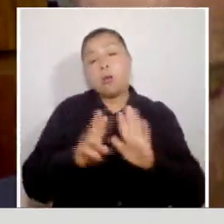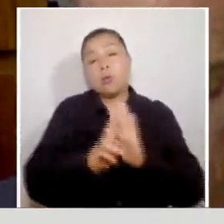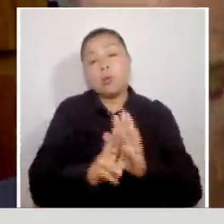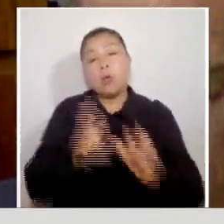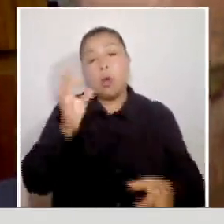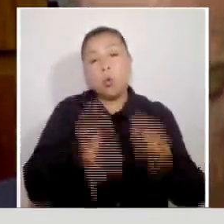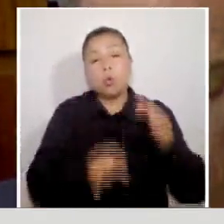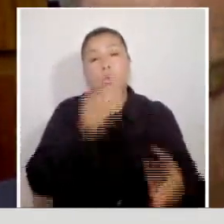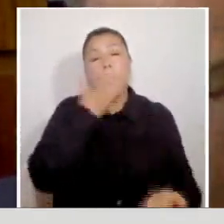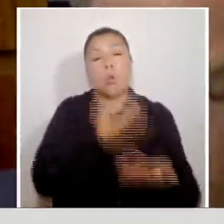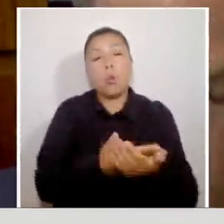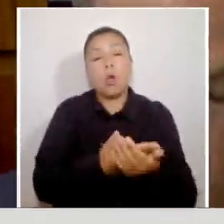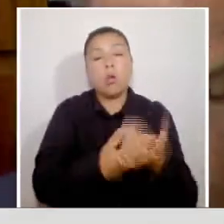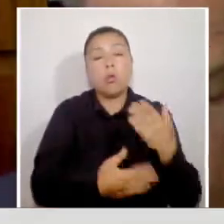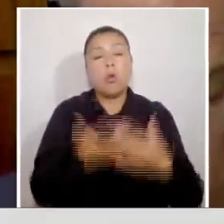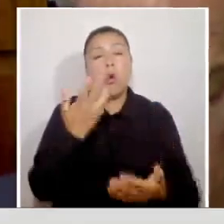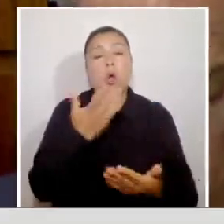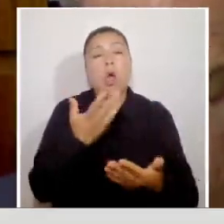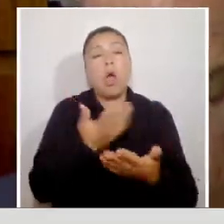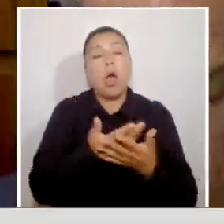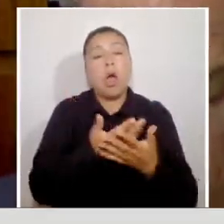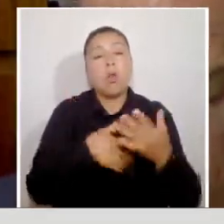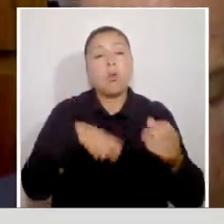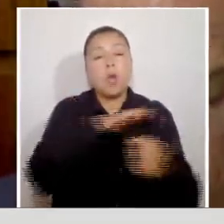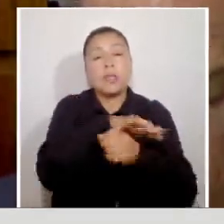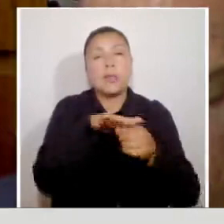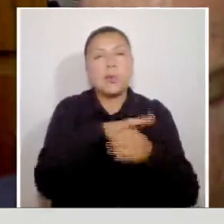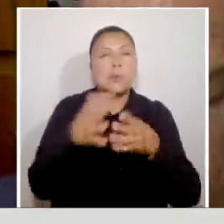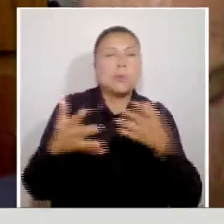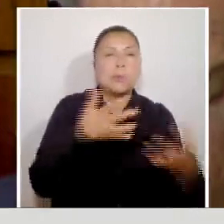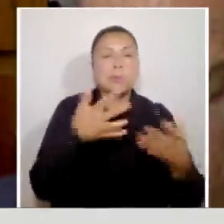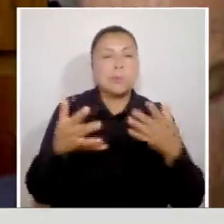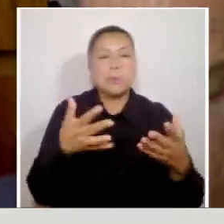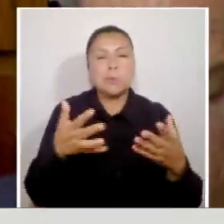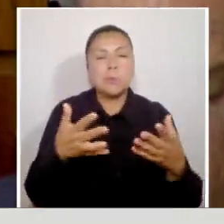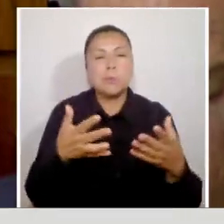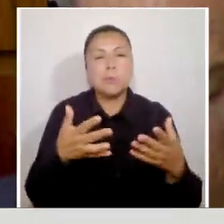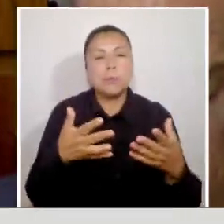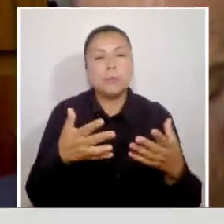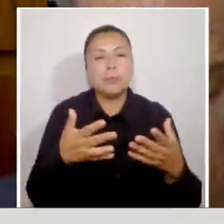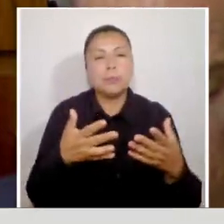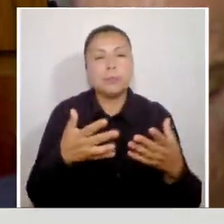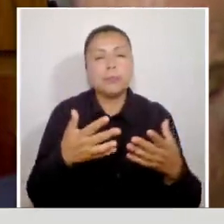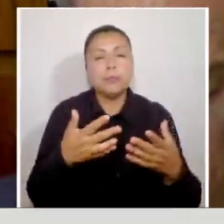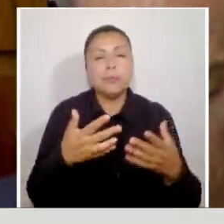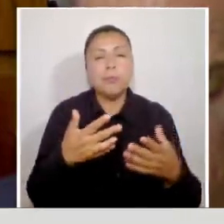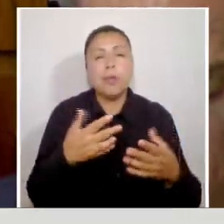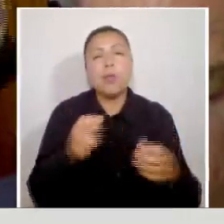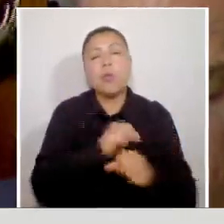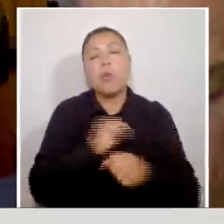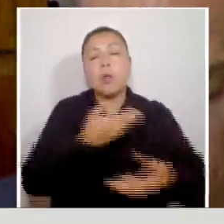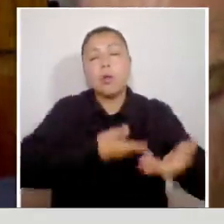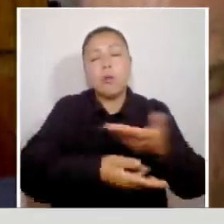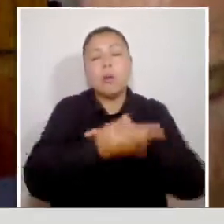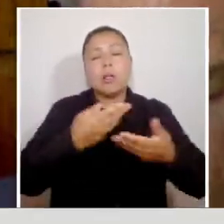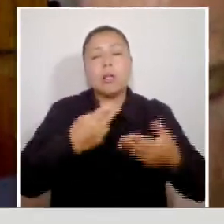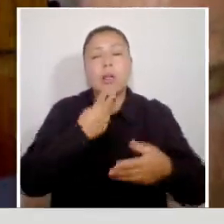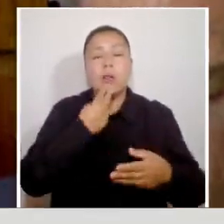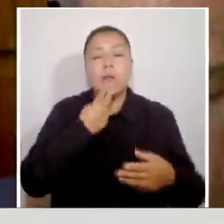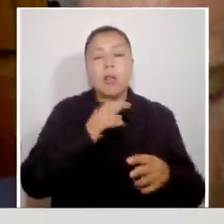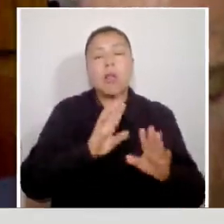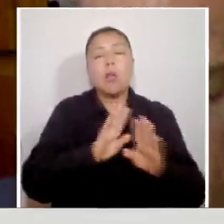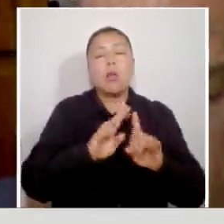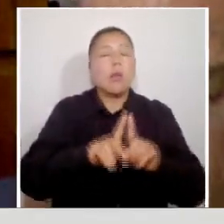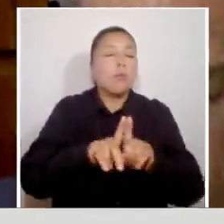existe una situación quizás de vida en común imposible y queremos no ver más